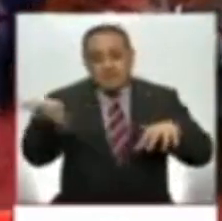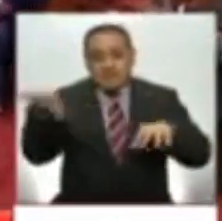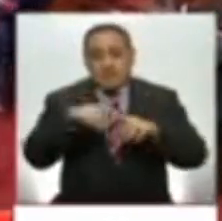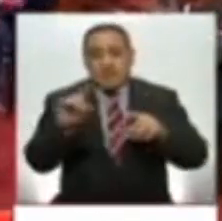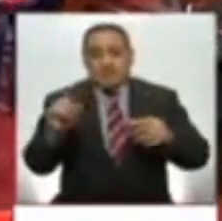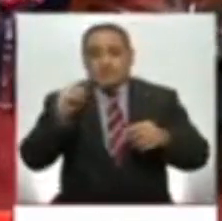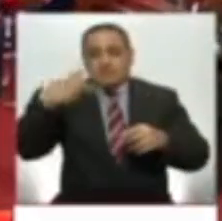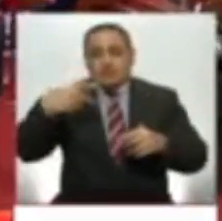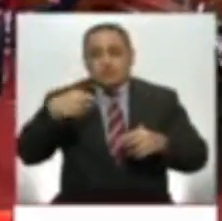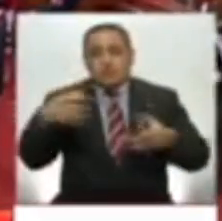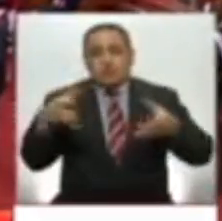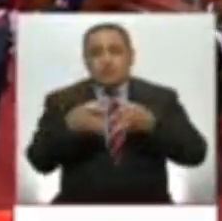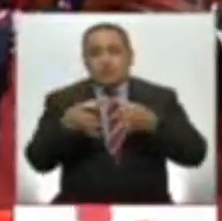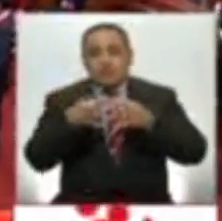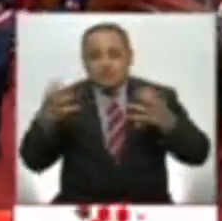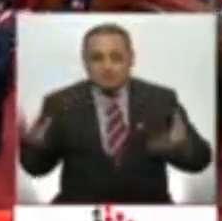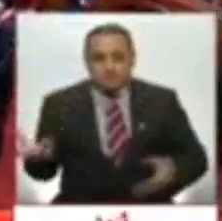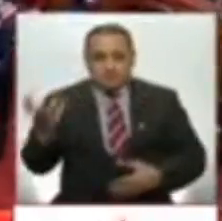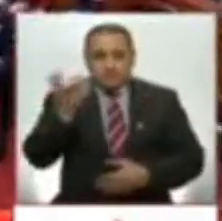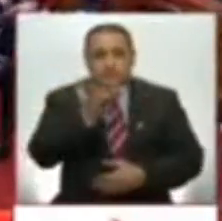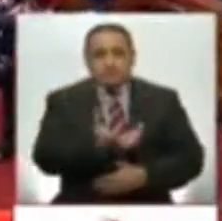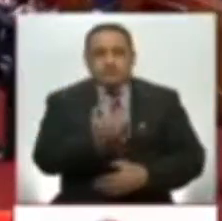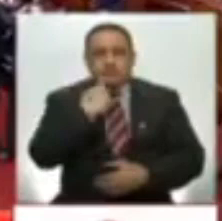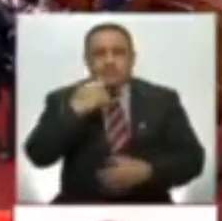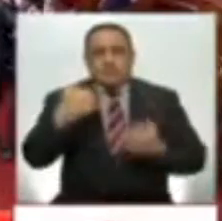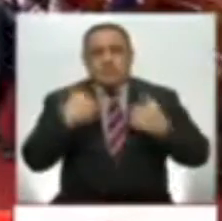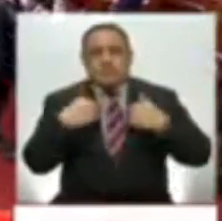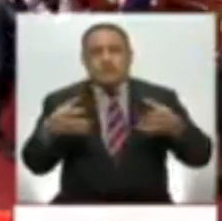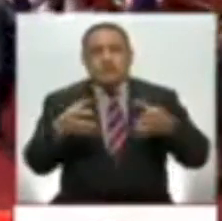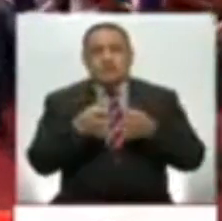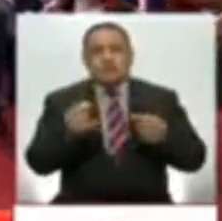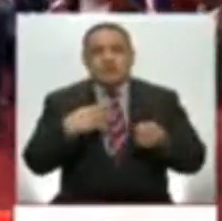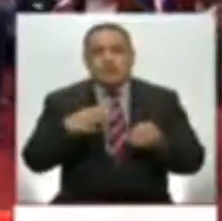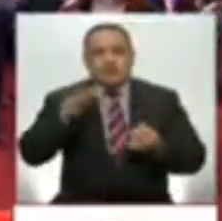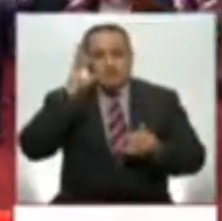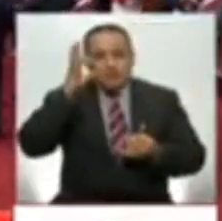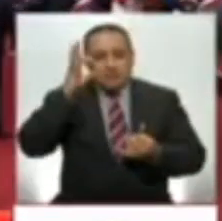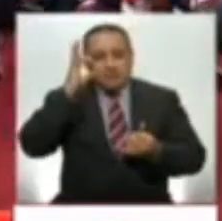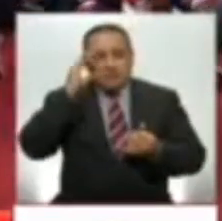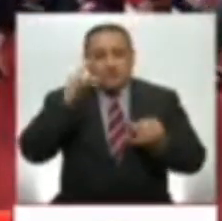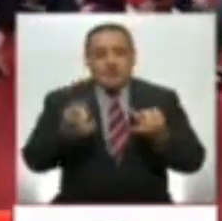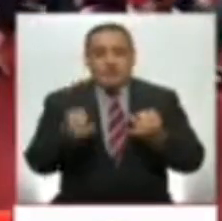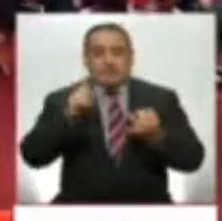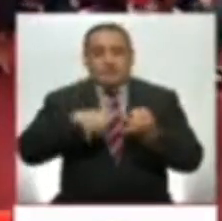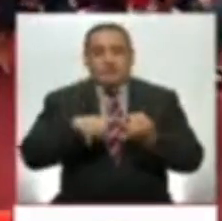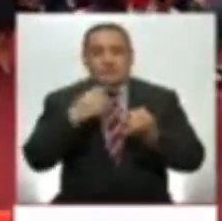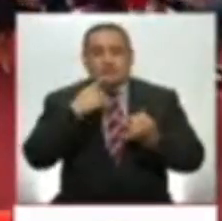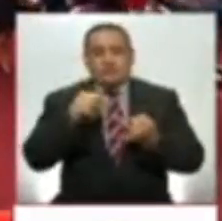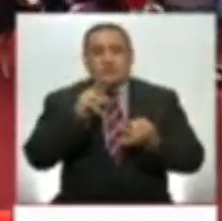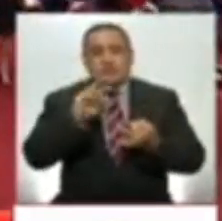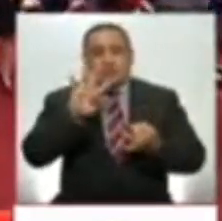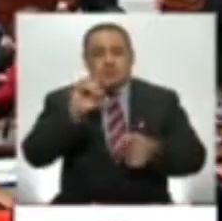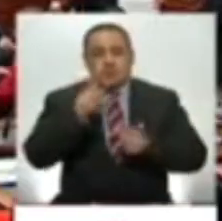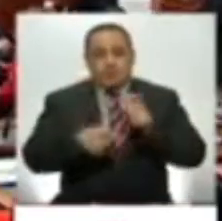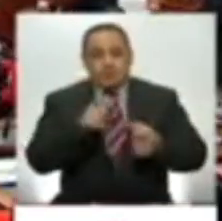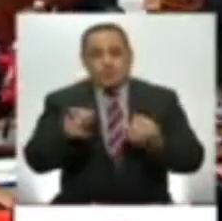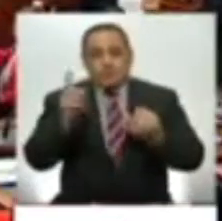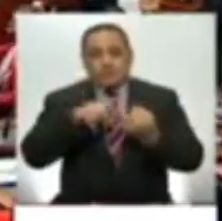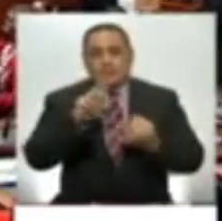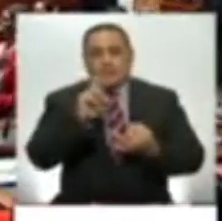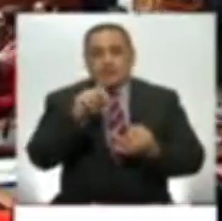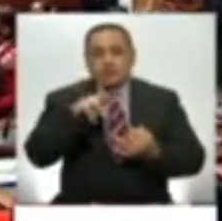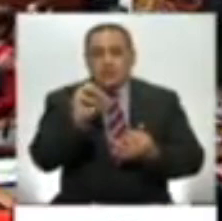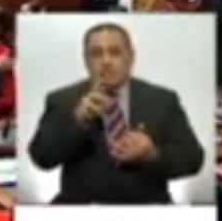hemiciclo principal para que el segundo grupo, que lo conforma el grupo parlamentario Fuerza Popular con 24 integrantes,